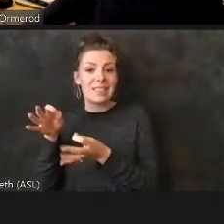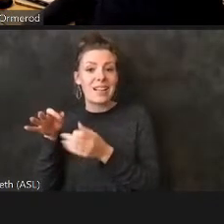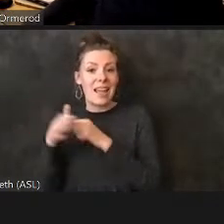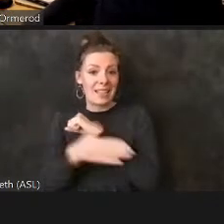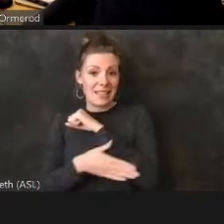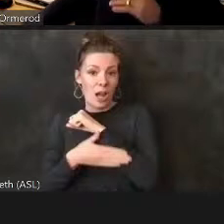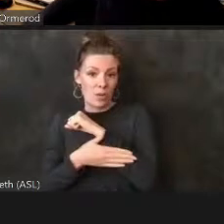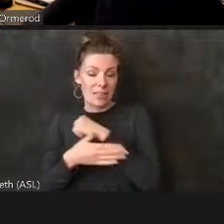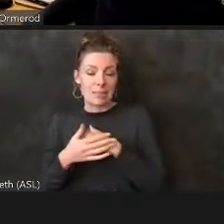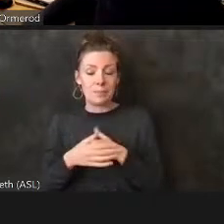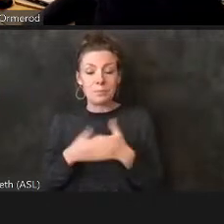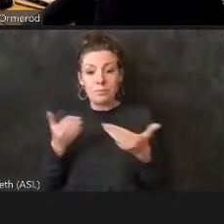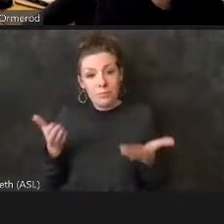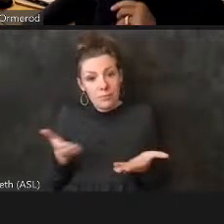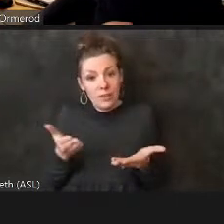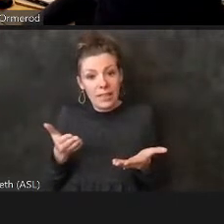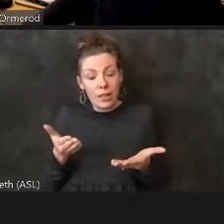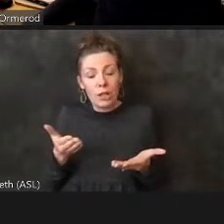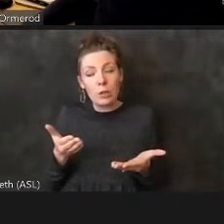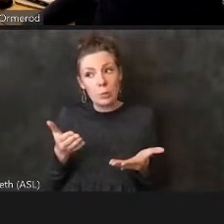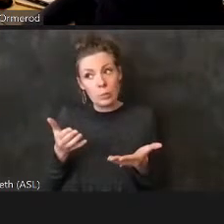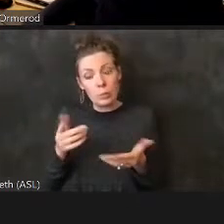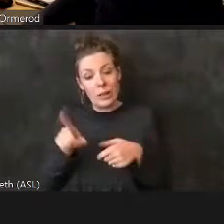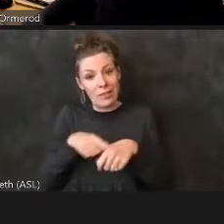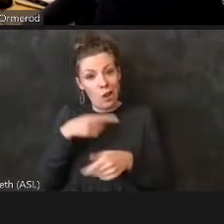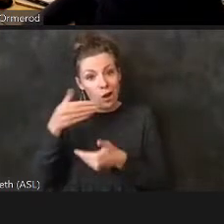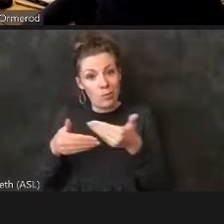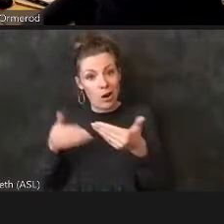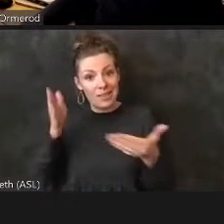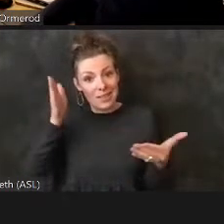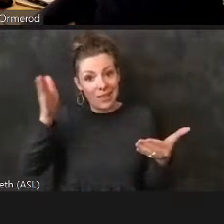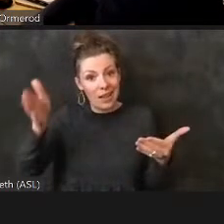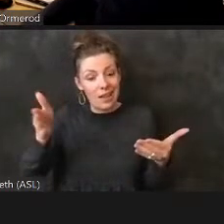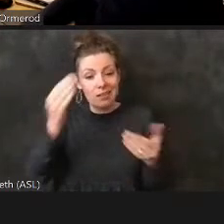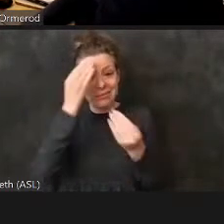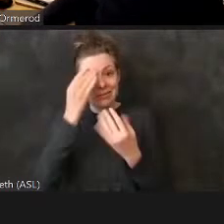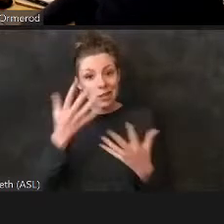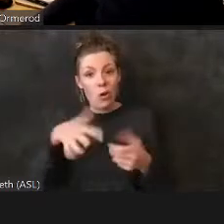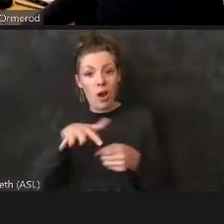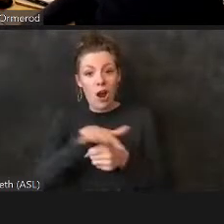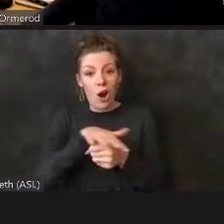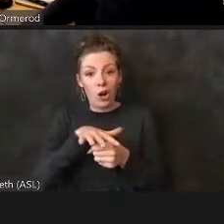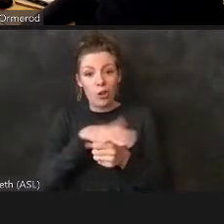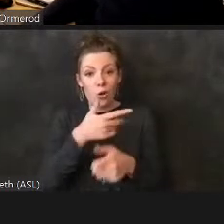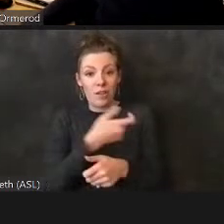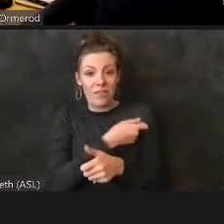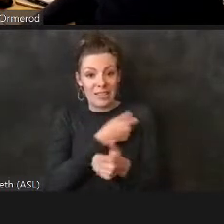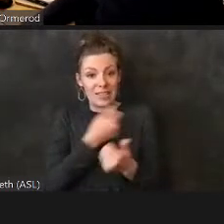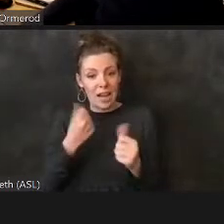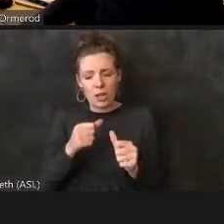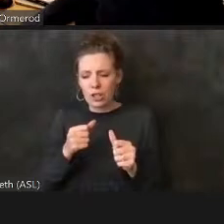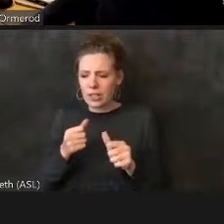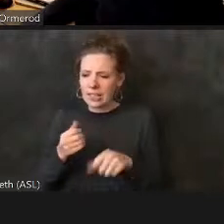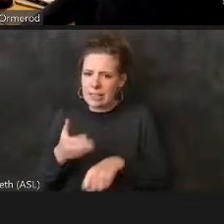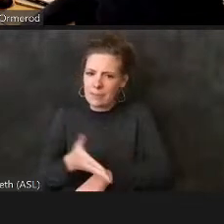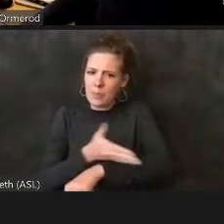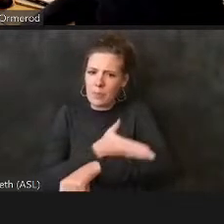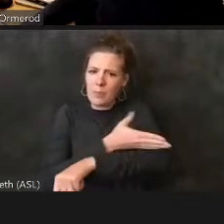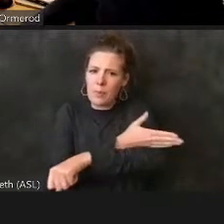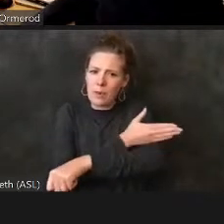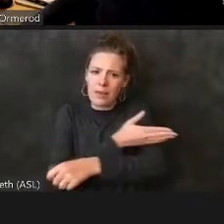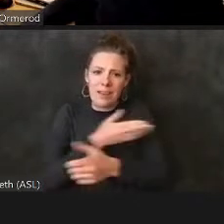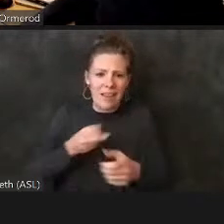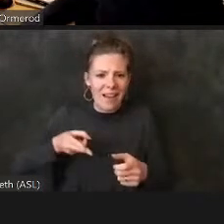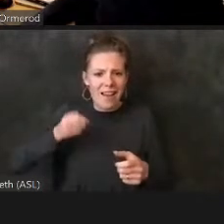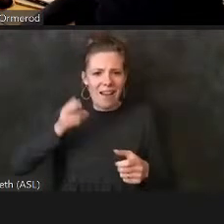Y por eso necesitamos los esfuerzos de los condados y diferentes condados y ciudades que nos ayuden en esto. Si ahorita